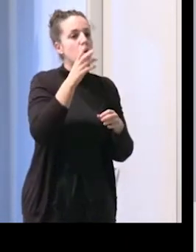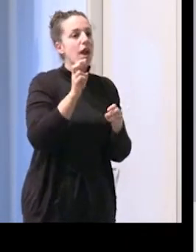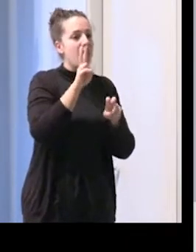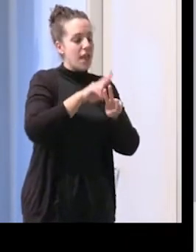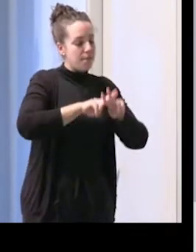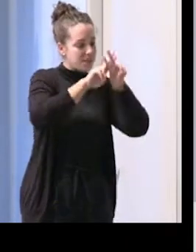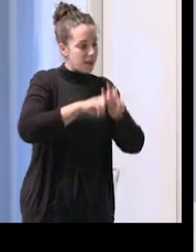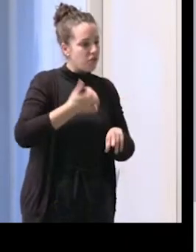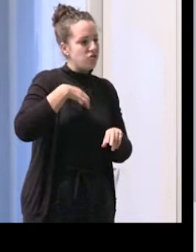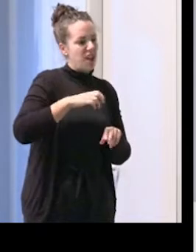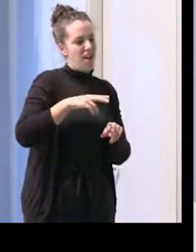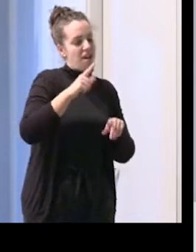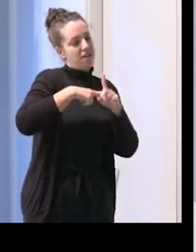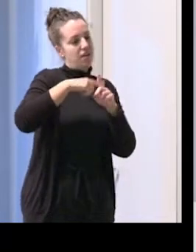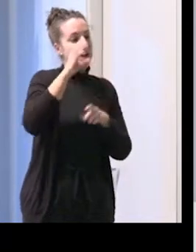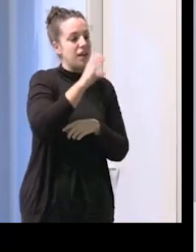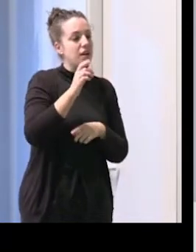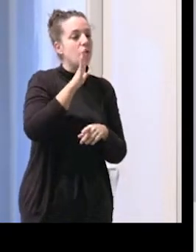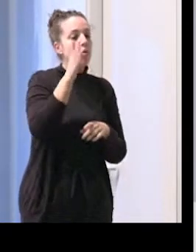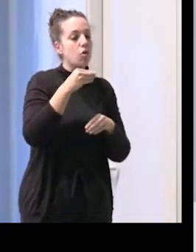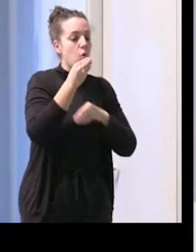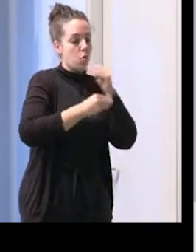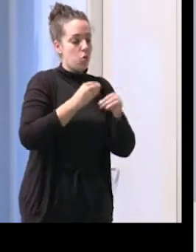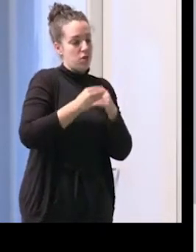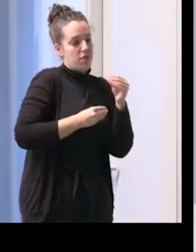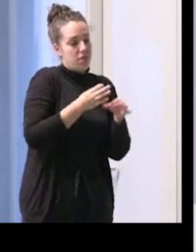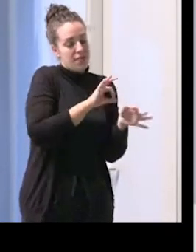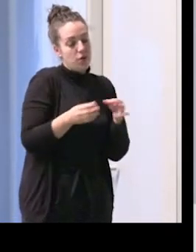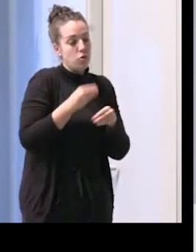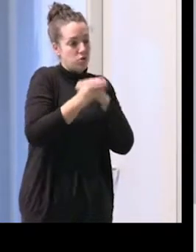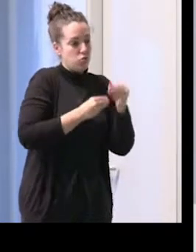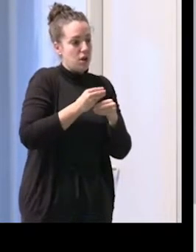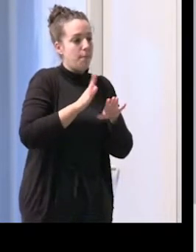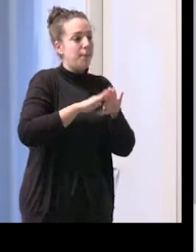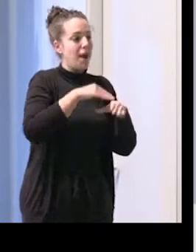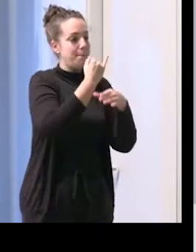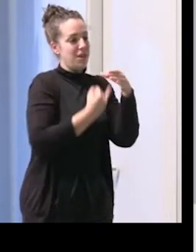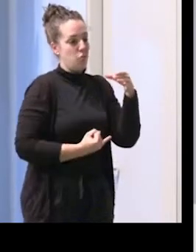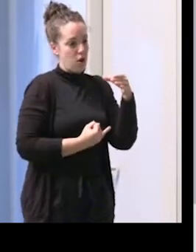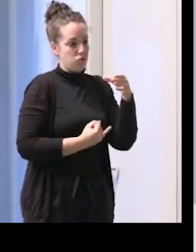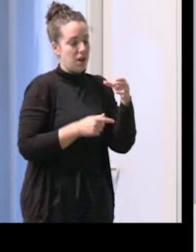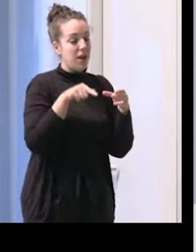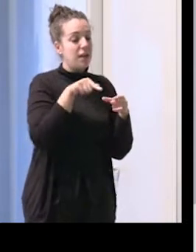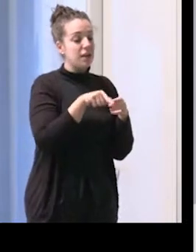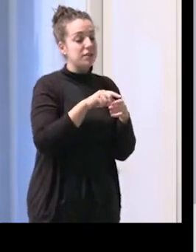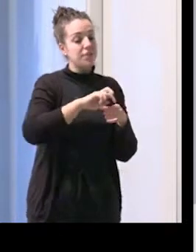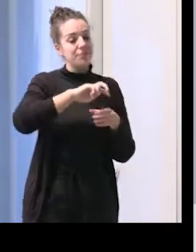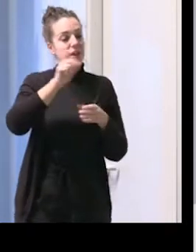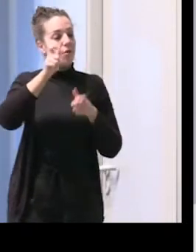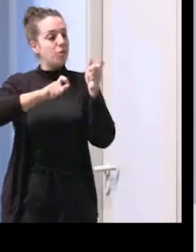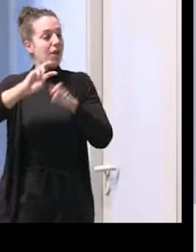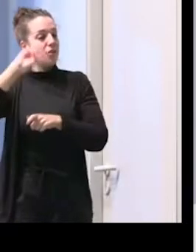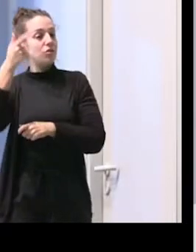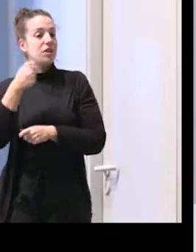está a nivel clínico usando estas células de la médula ósea. Y esta era la otra población que les